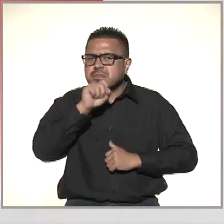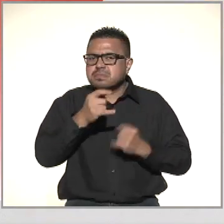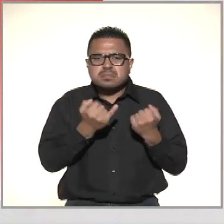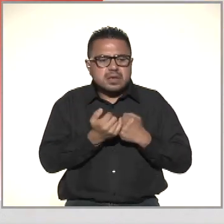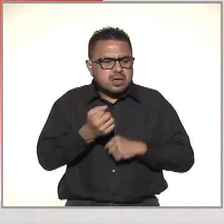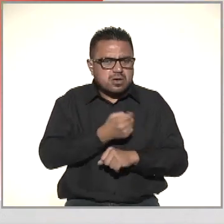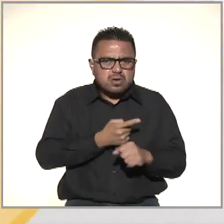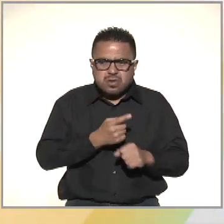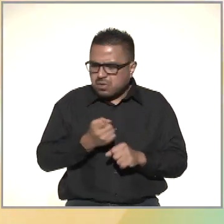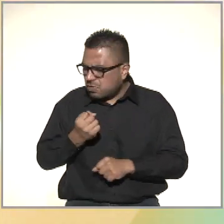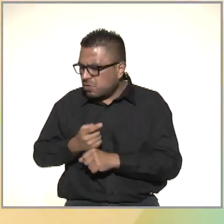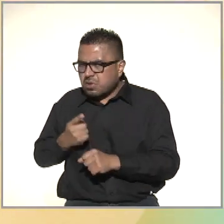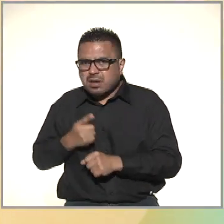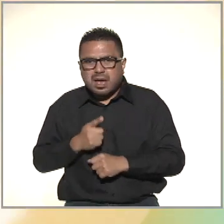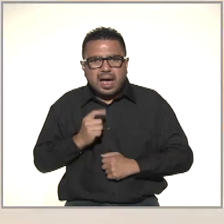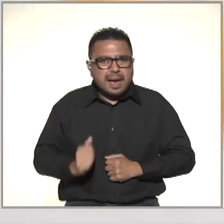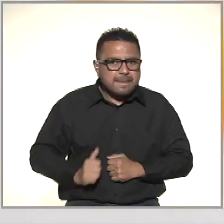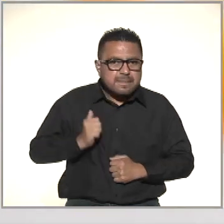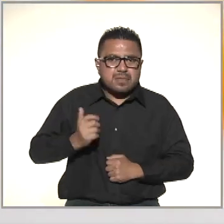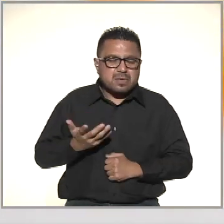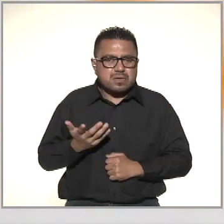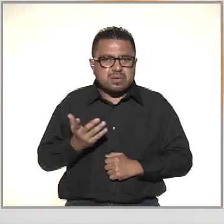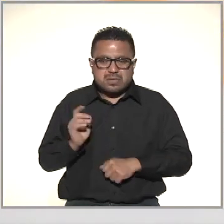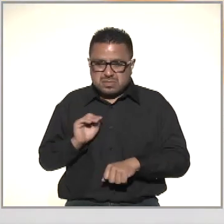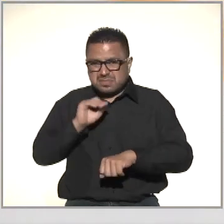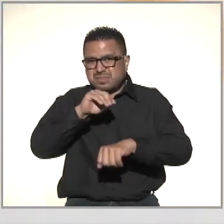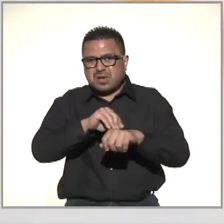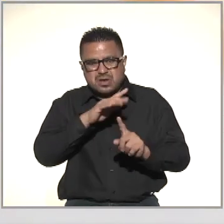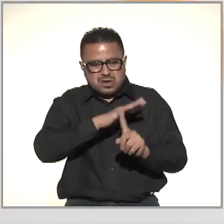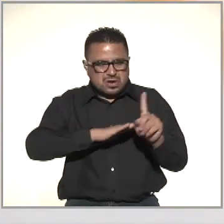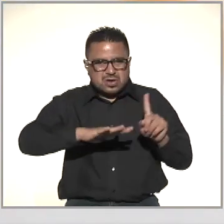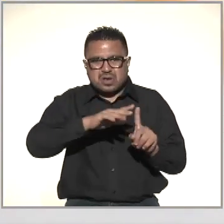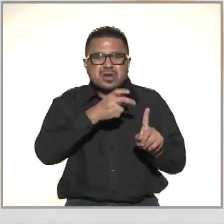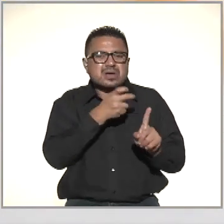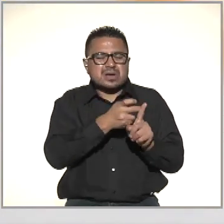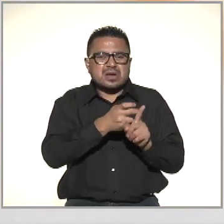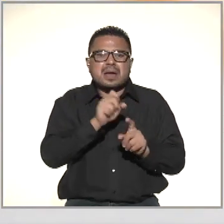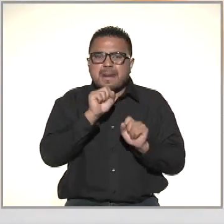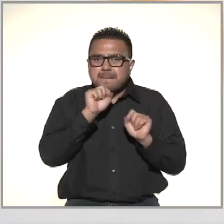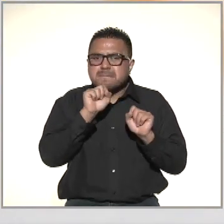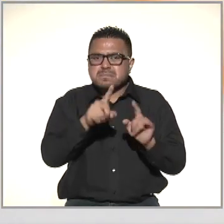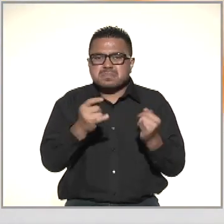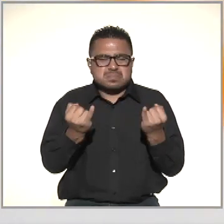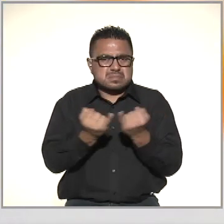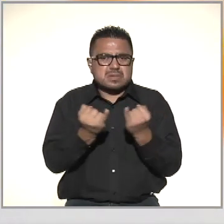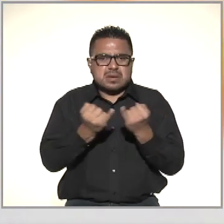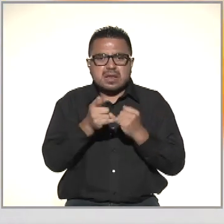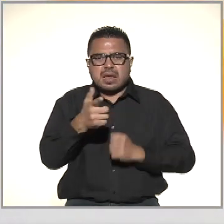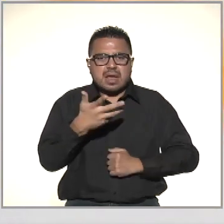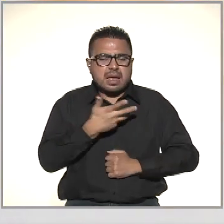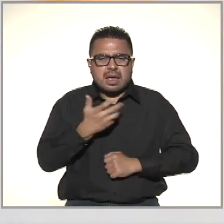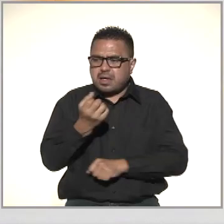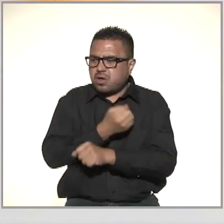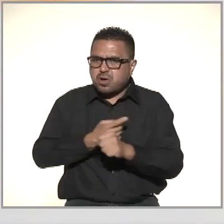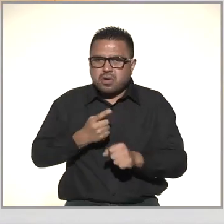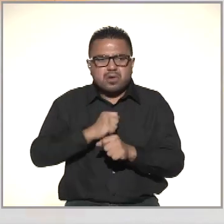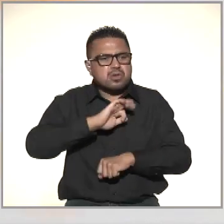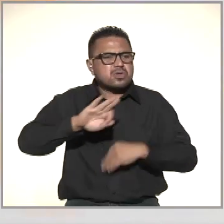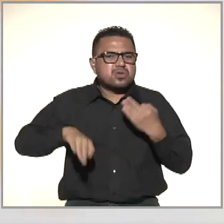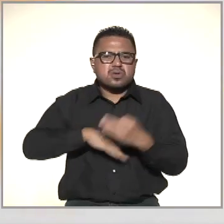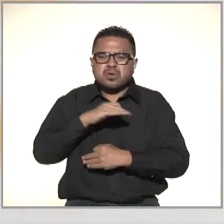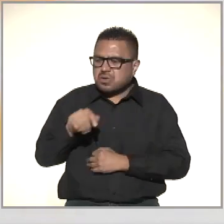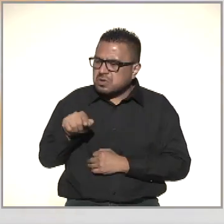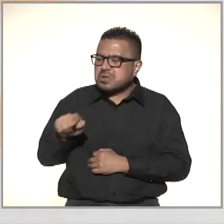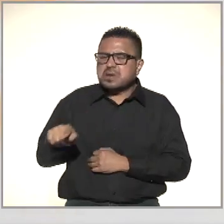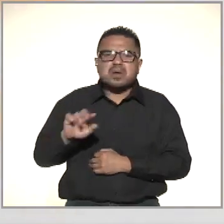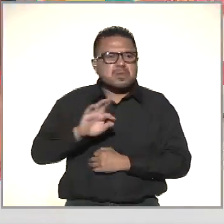oportunidad. Aprovéchala. Pero ponerte en este contexto de, a ver, eres lo mismo, tienes la misma oportunidad, todas las que están ahí van a